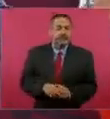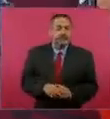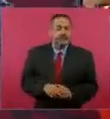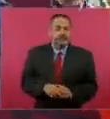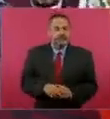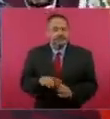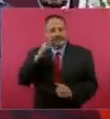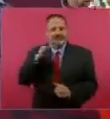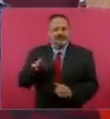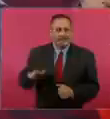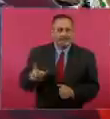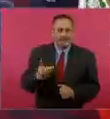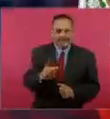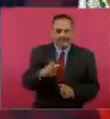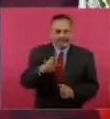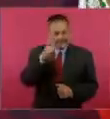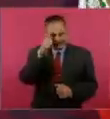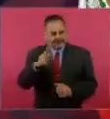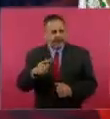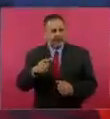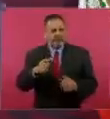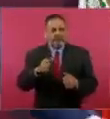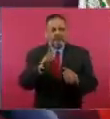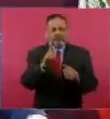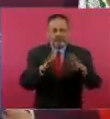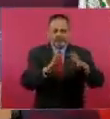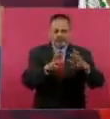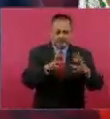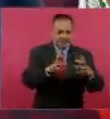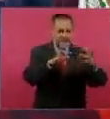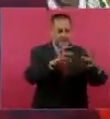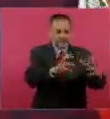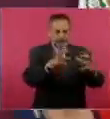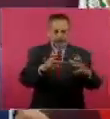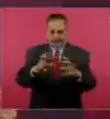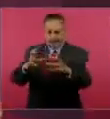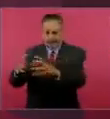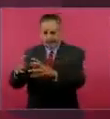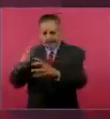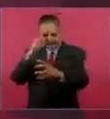vallas que ponen color naranja para que se vea,